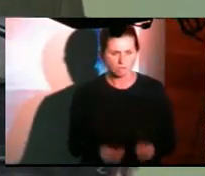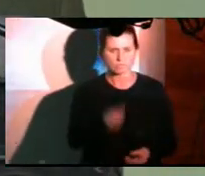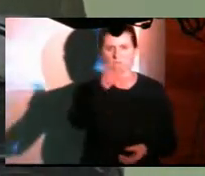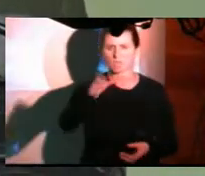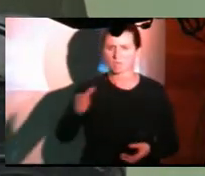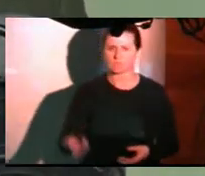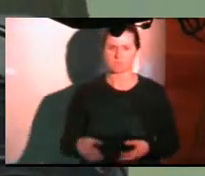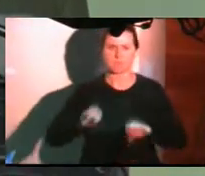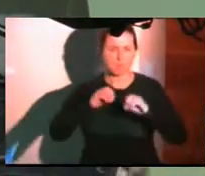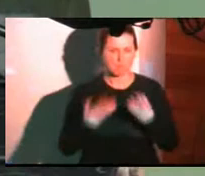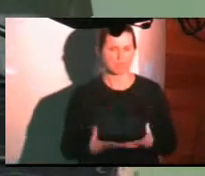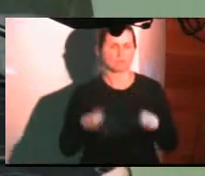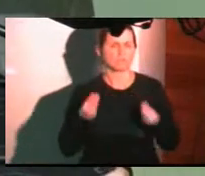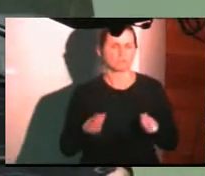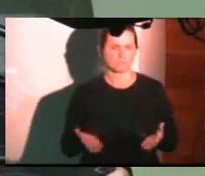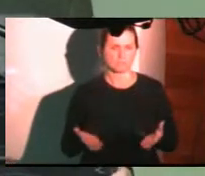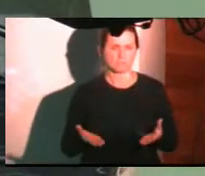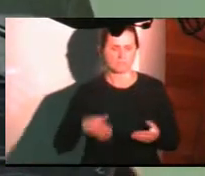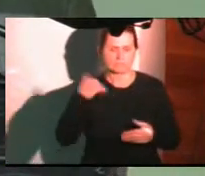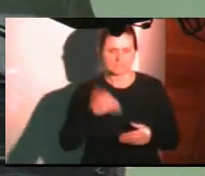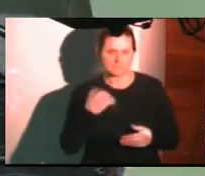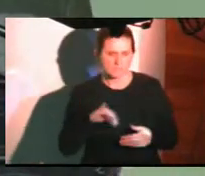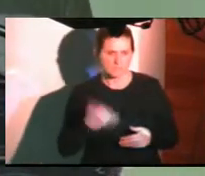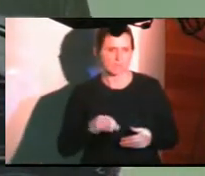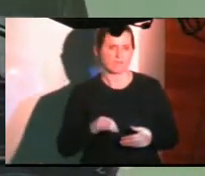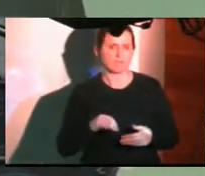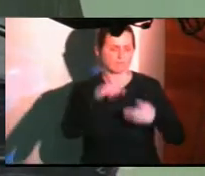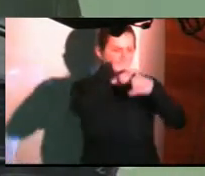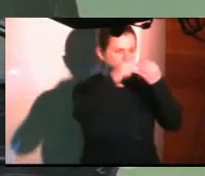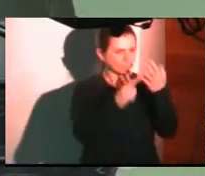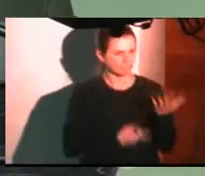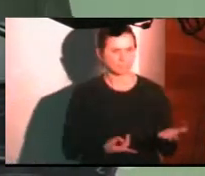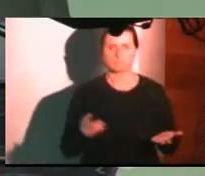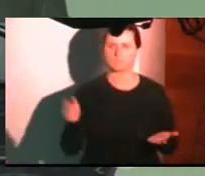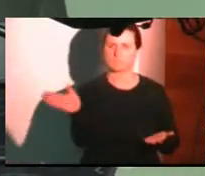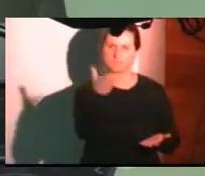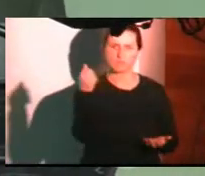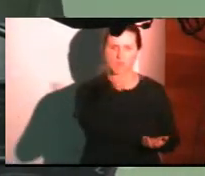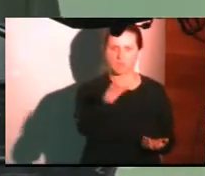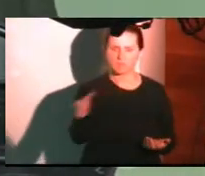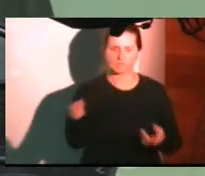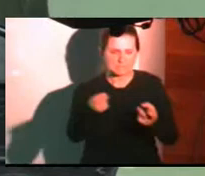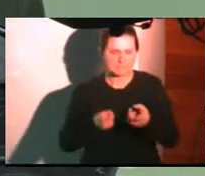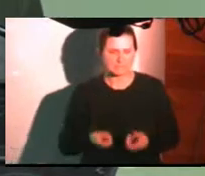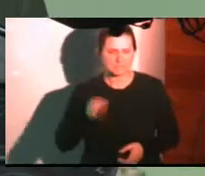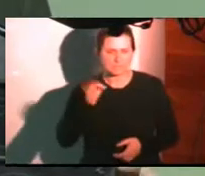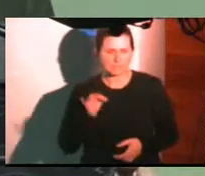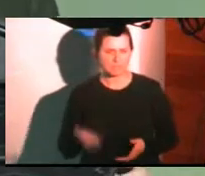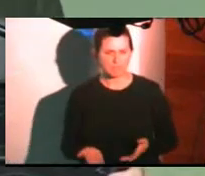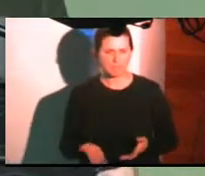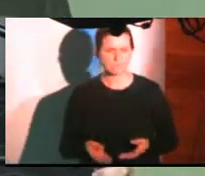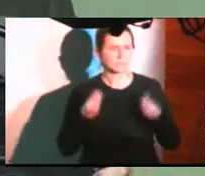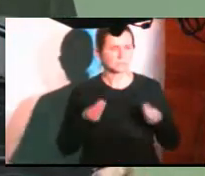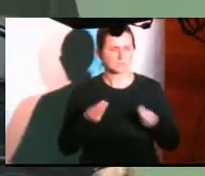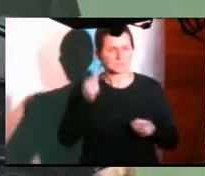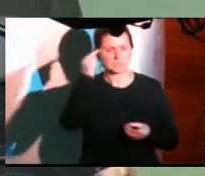cómo acelerar la información y la comunicación dentro de una organización como es un Estado tan grande como es Estados